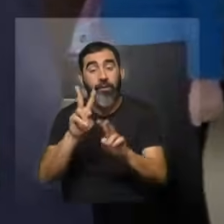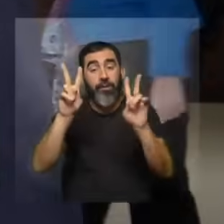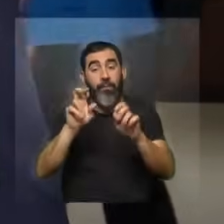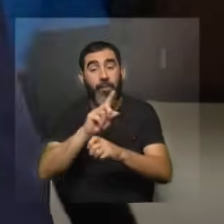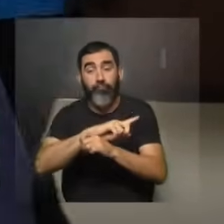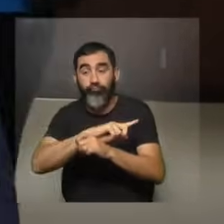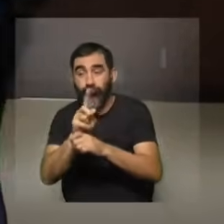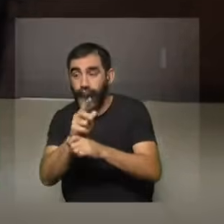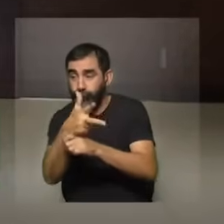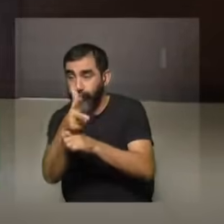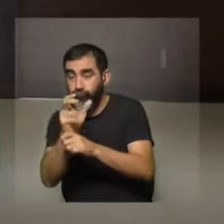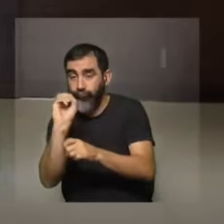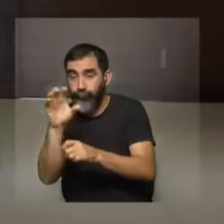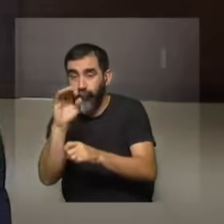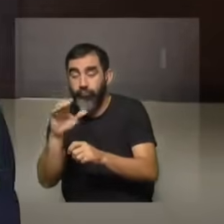medios electrónicos también